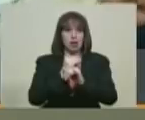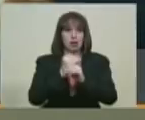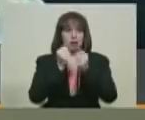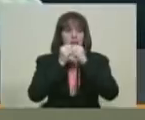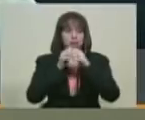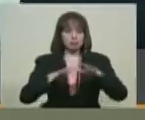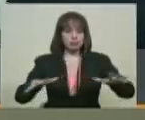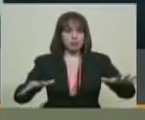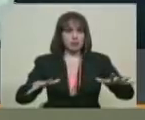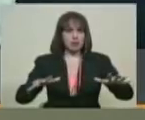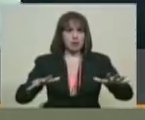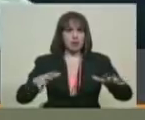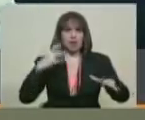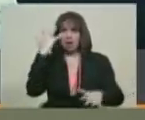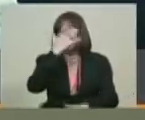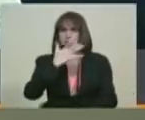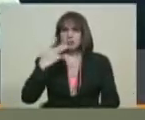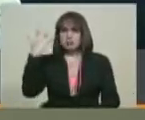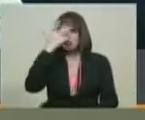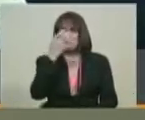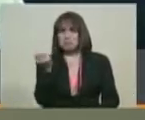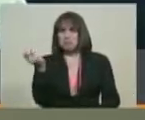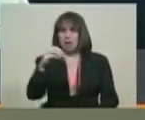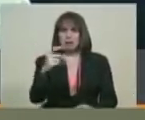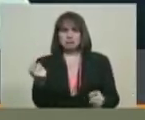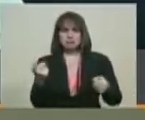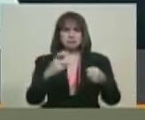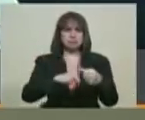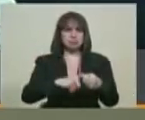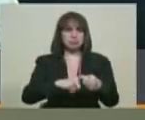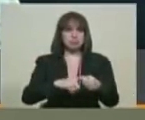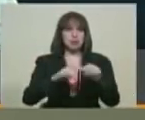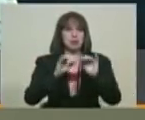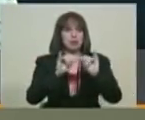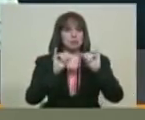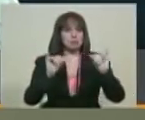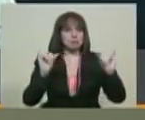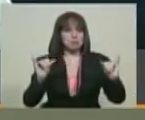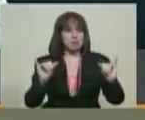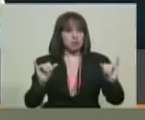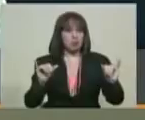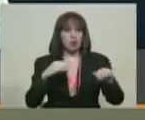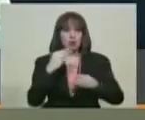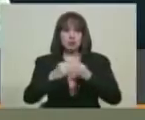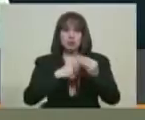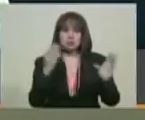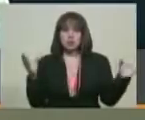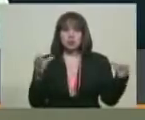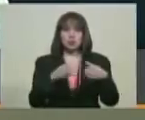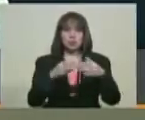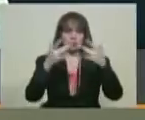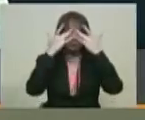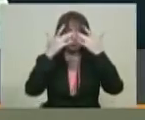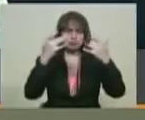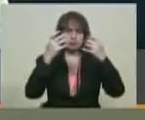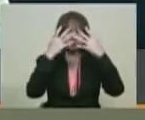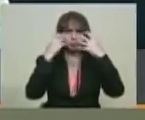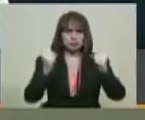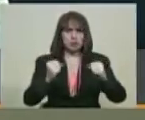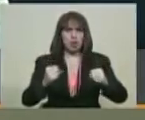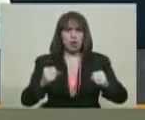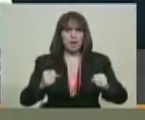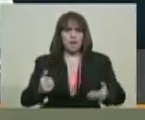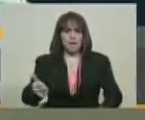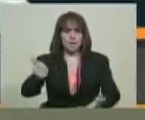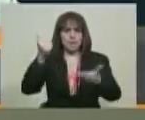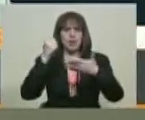nivel mundial nos sumemos a las exigencias de este comunicado lanzado por un grupo de Premio Nobel de la Paz